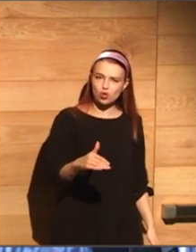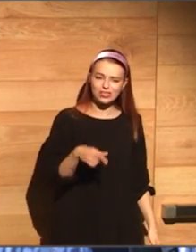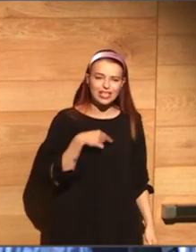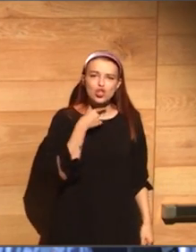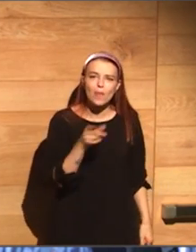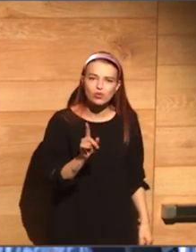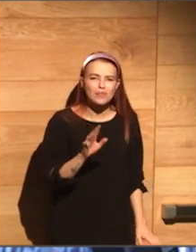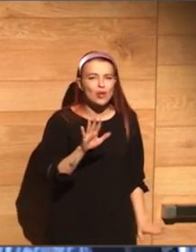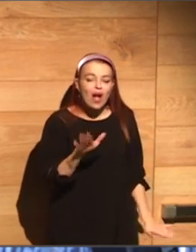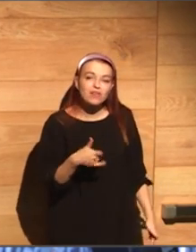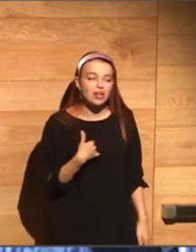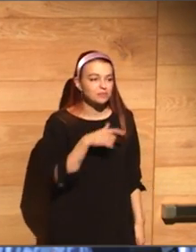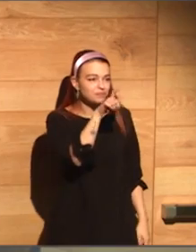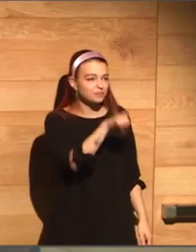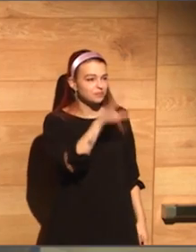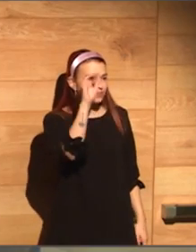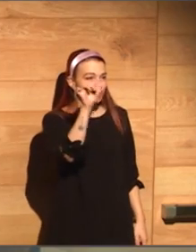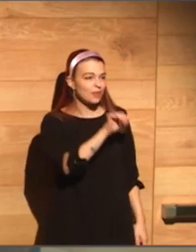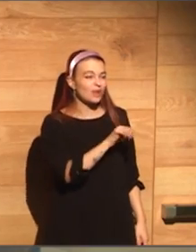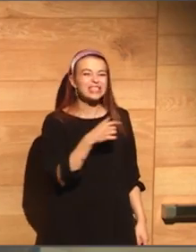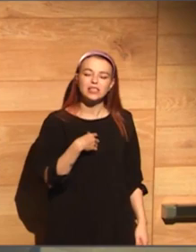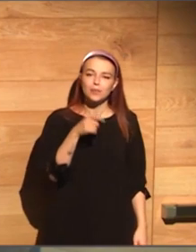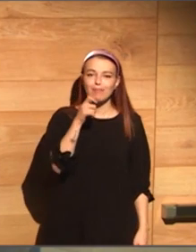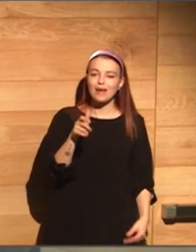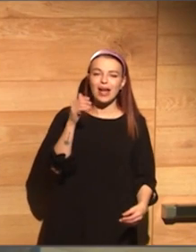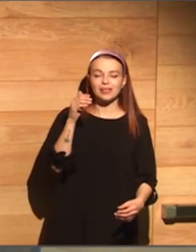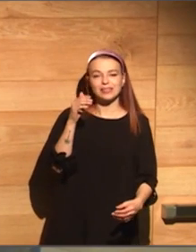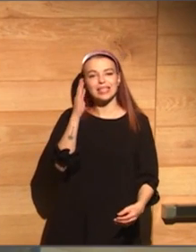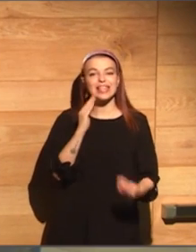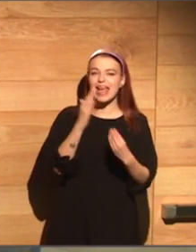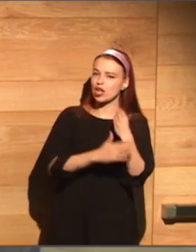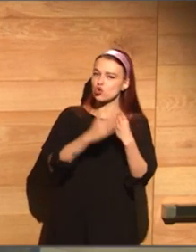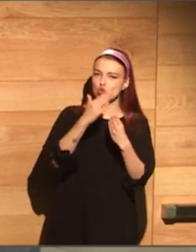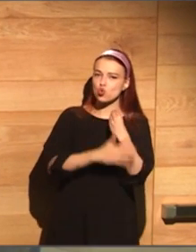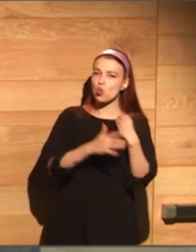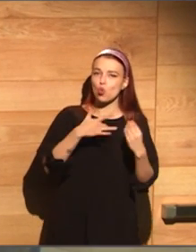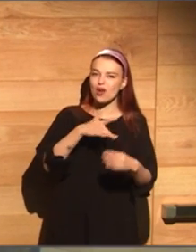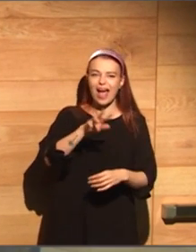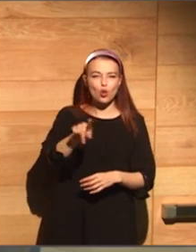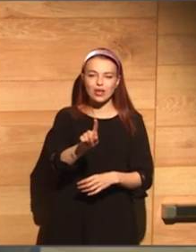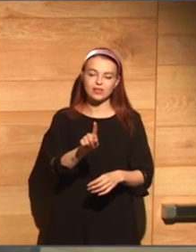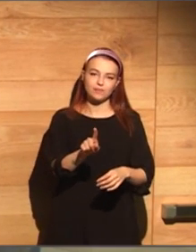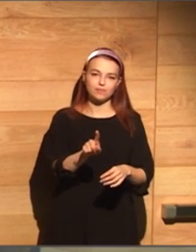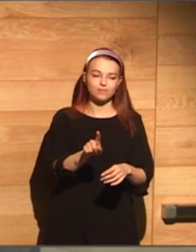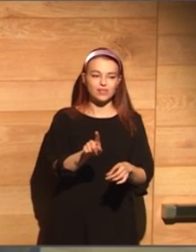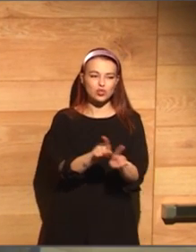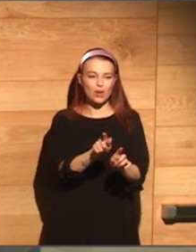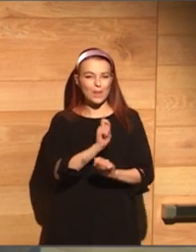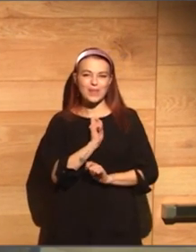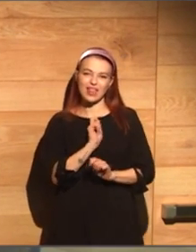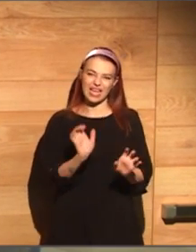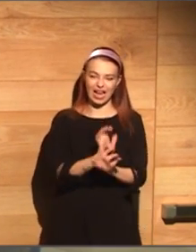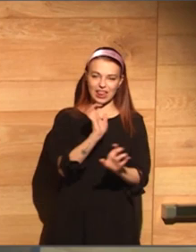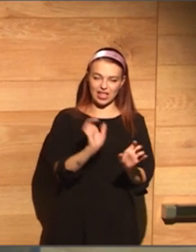hacen gracia. No es ternura exactamente la palabra, aunque hay algo de eso. Desde luego, el trato que él les da es eso. Pero no es que tú sientas ternura por